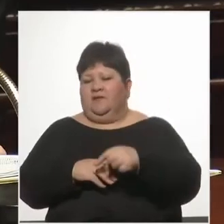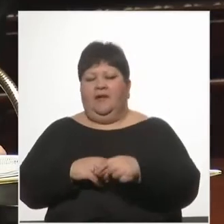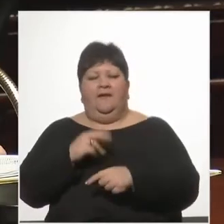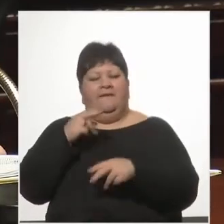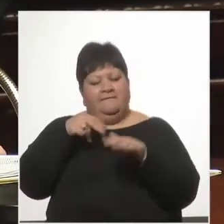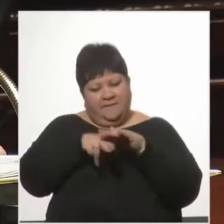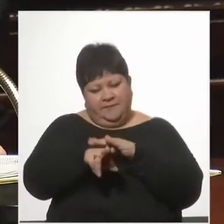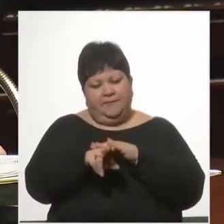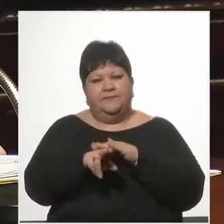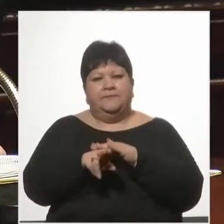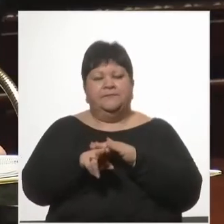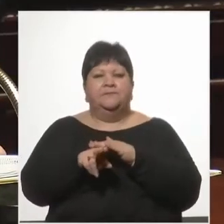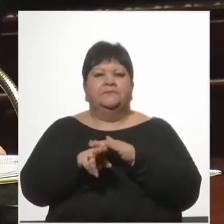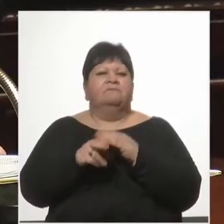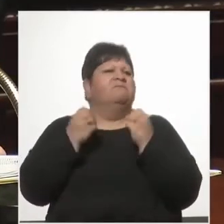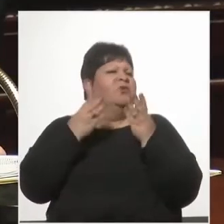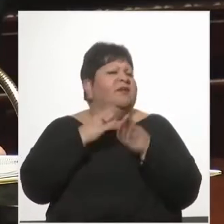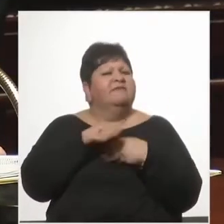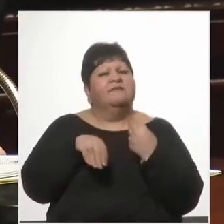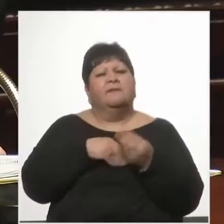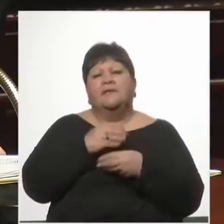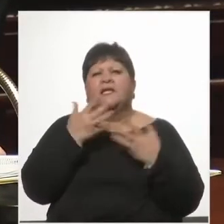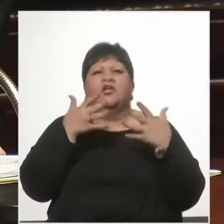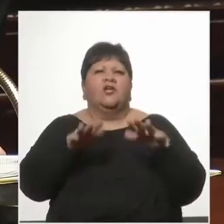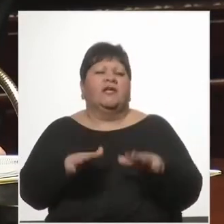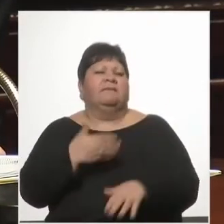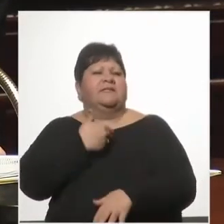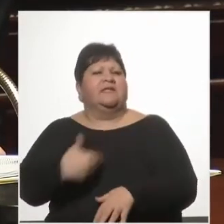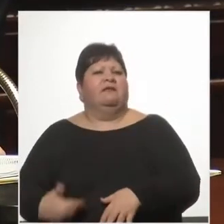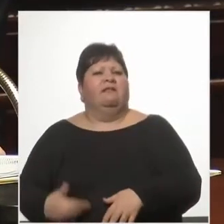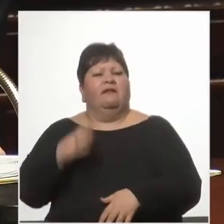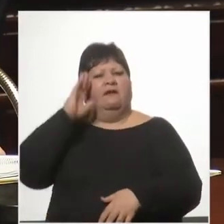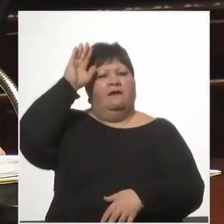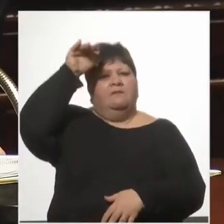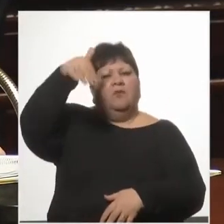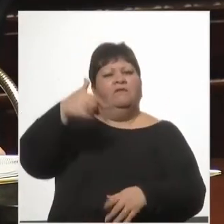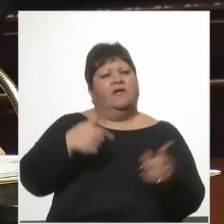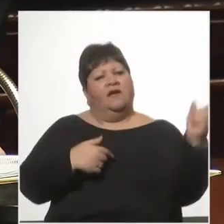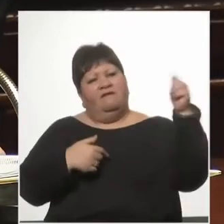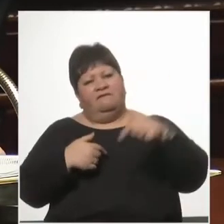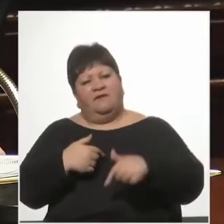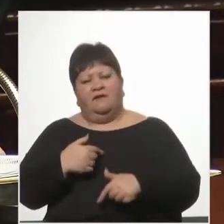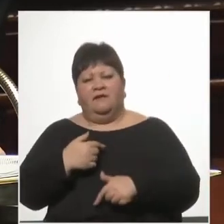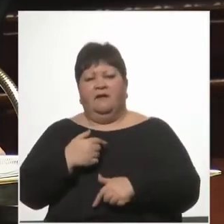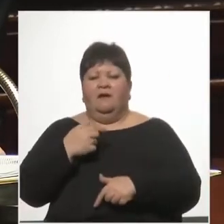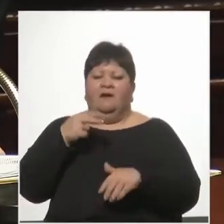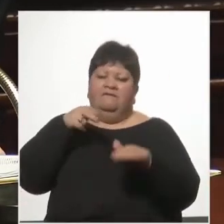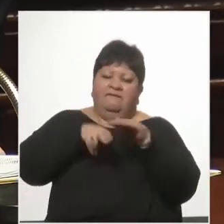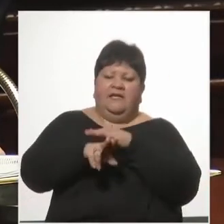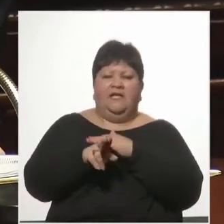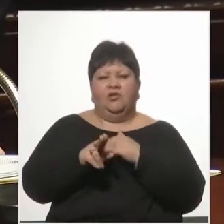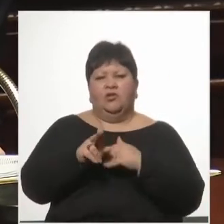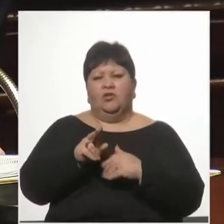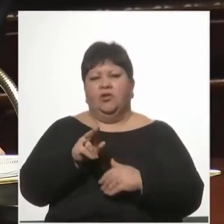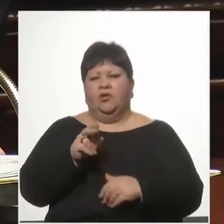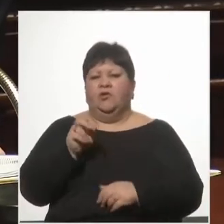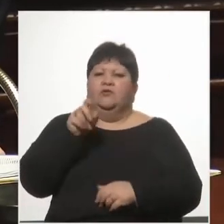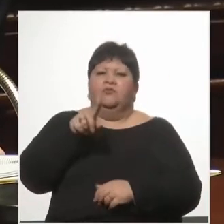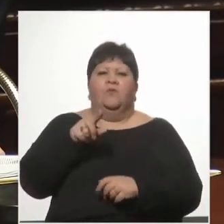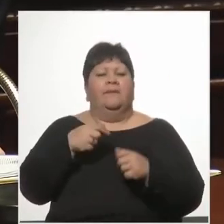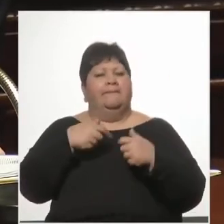qué razón la familia no querría que el presidente de la República se hiciera presente al velatorio de quien era su